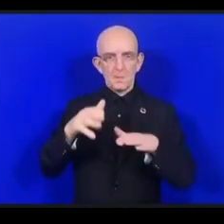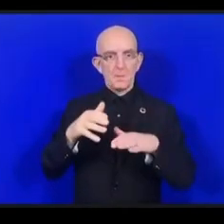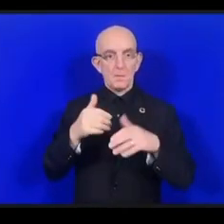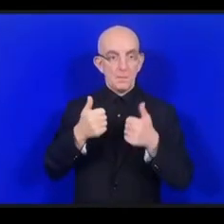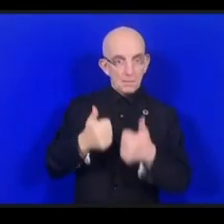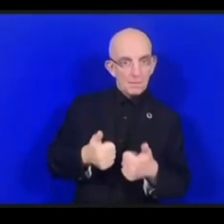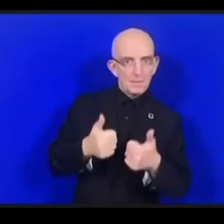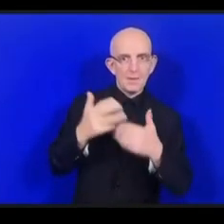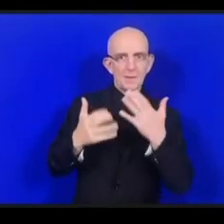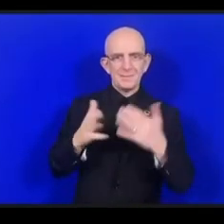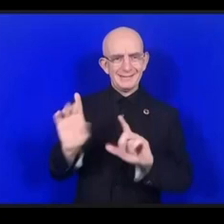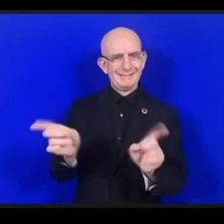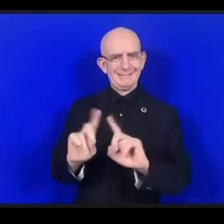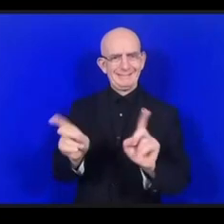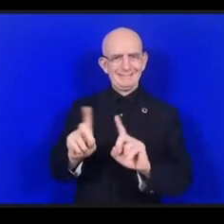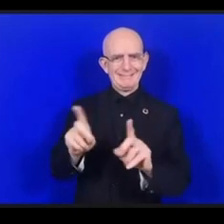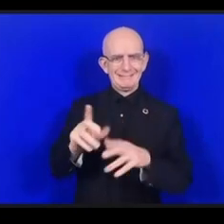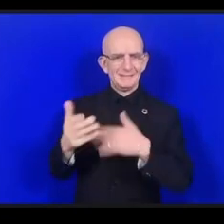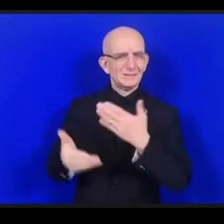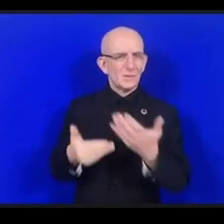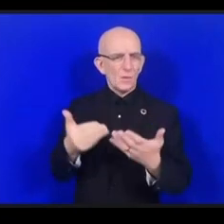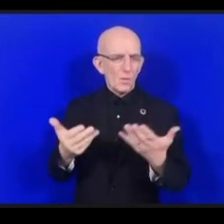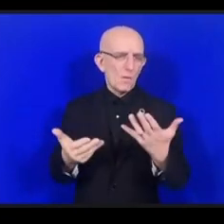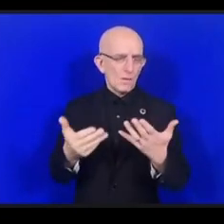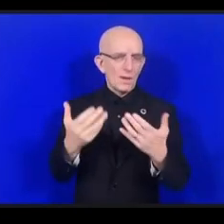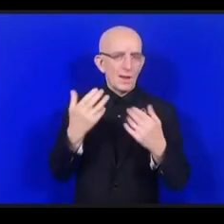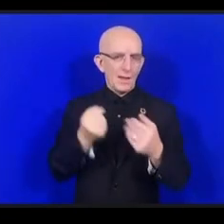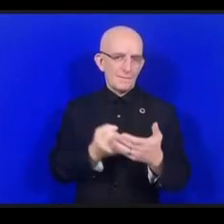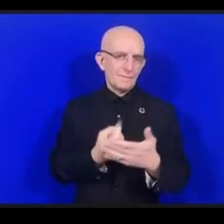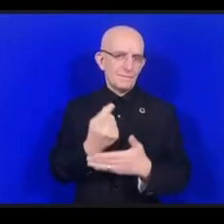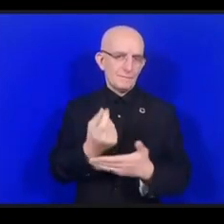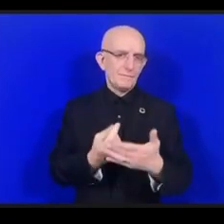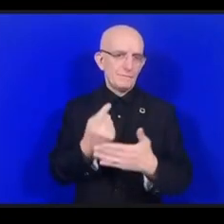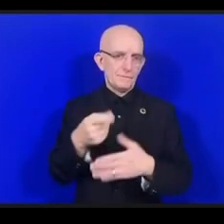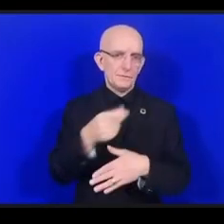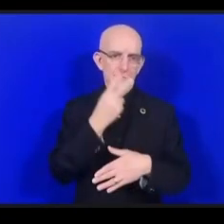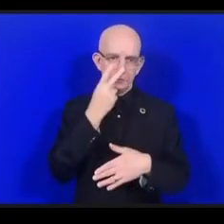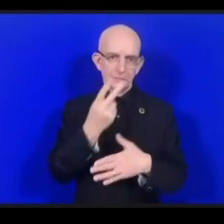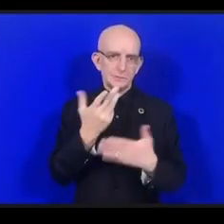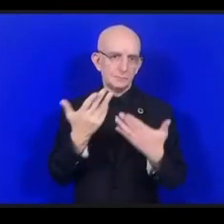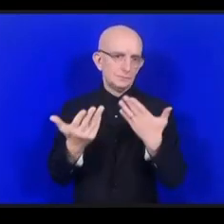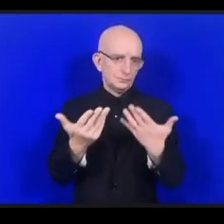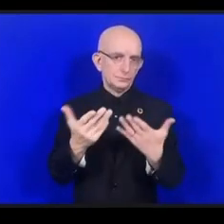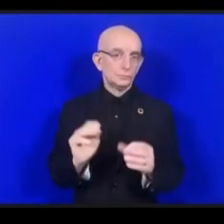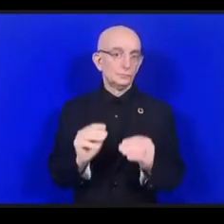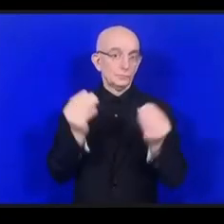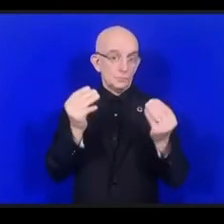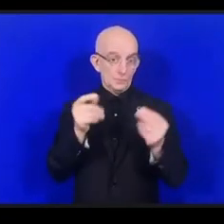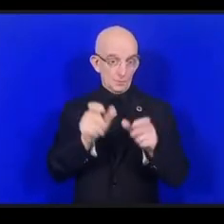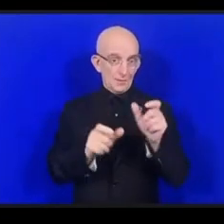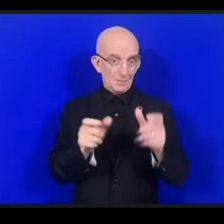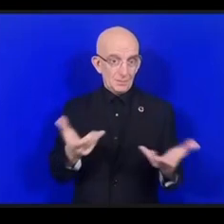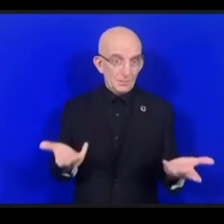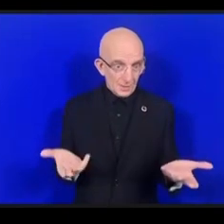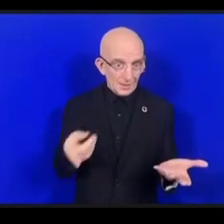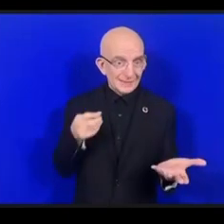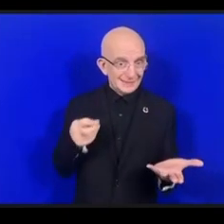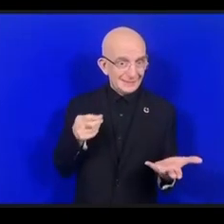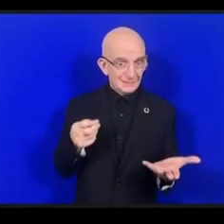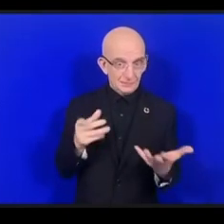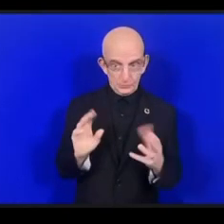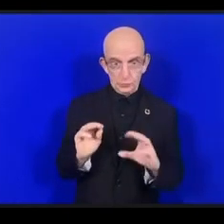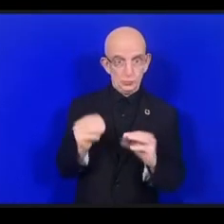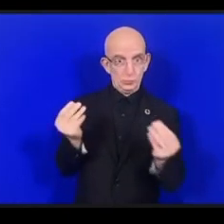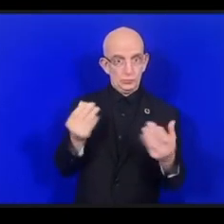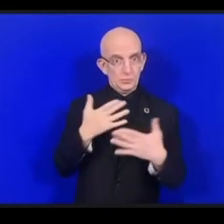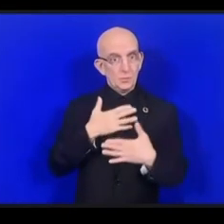debemos afrontar los jóvenes también necesitan más apoyo